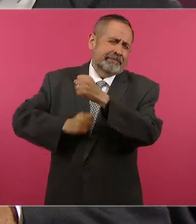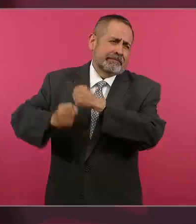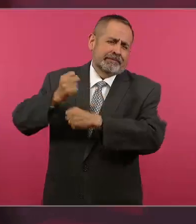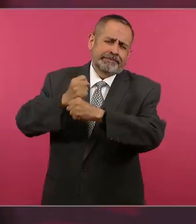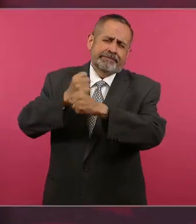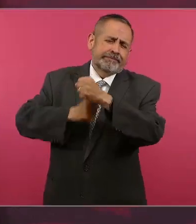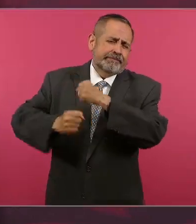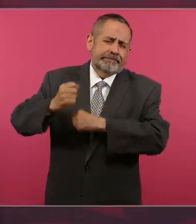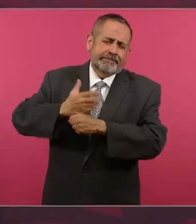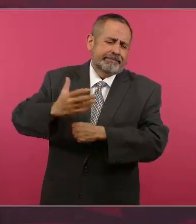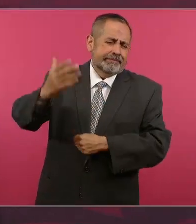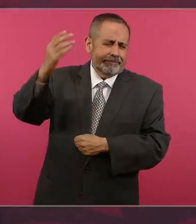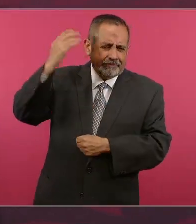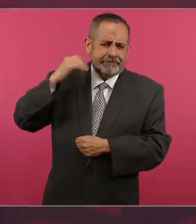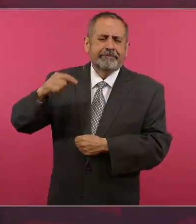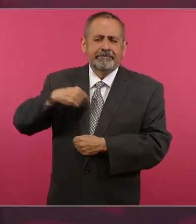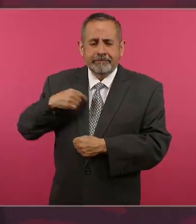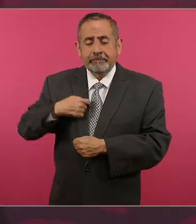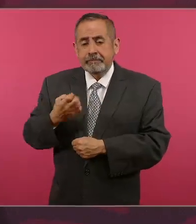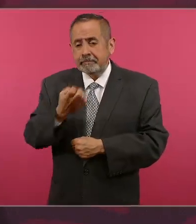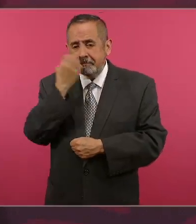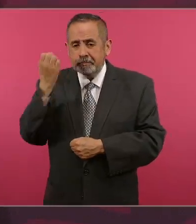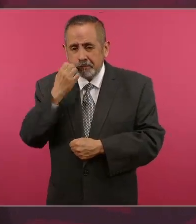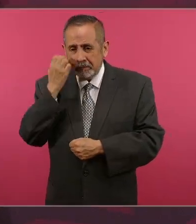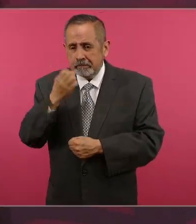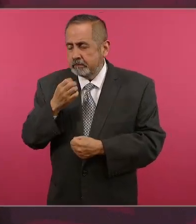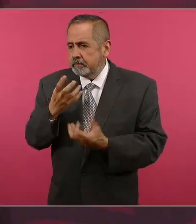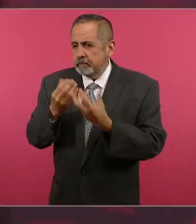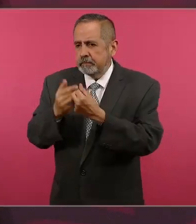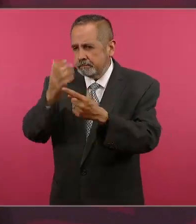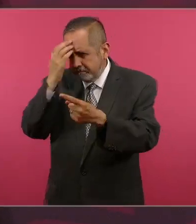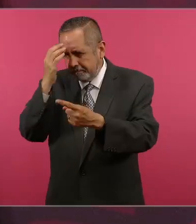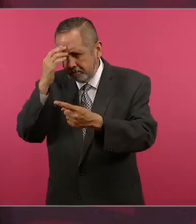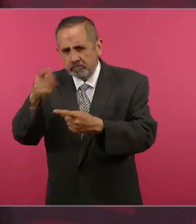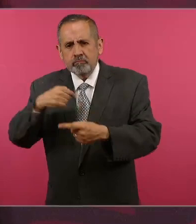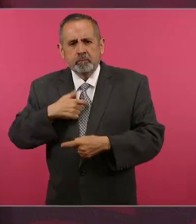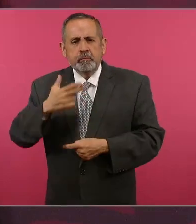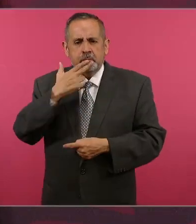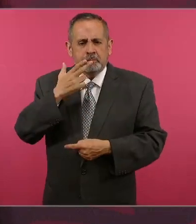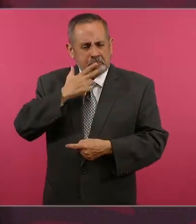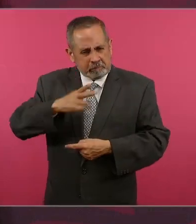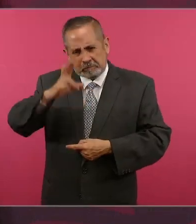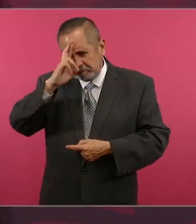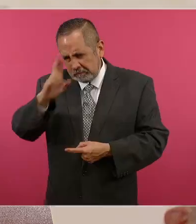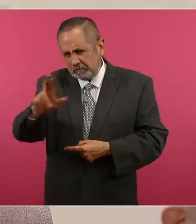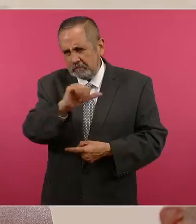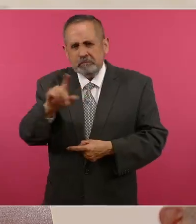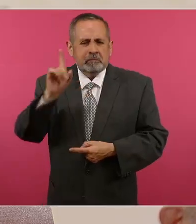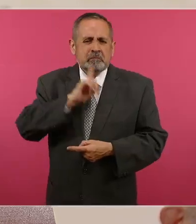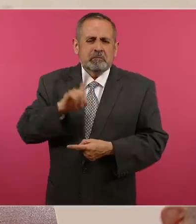que yo estaba en la escuela, y no solo lo conozco, lo practico.